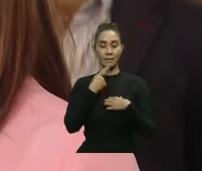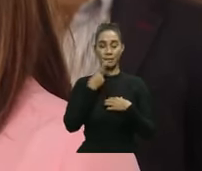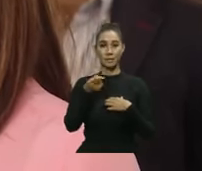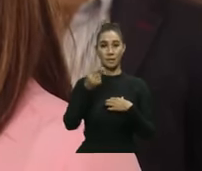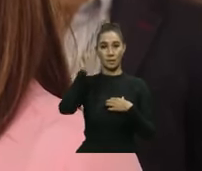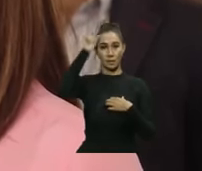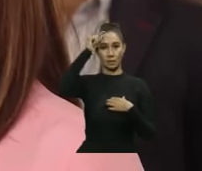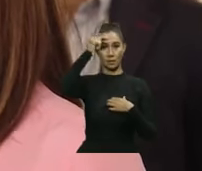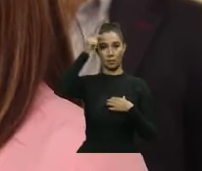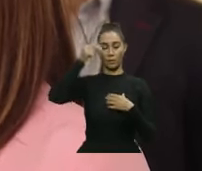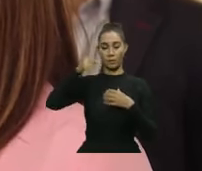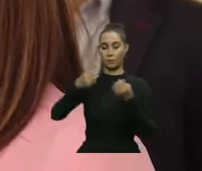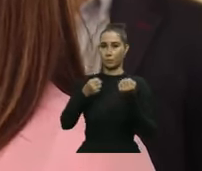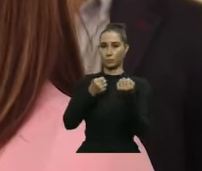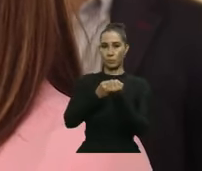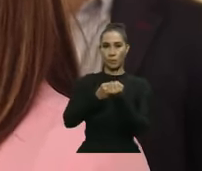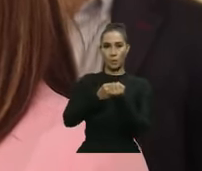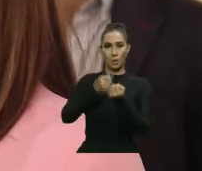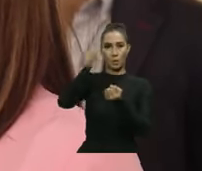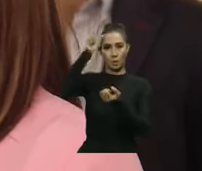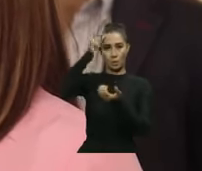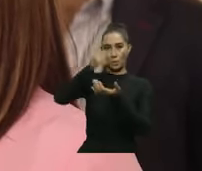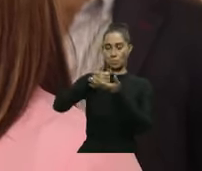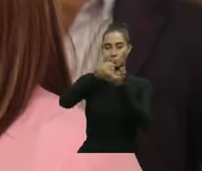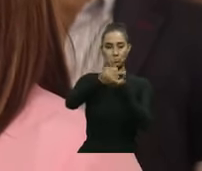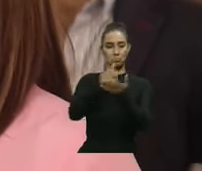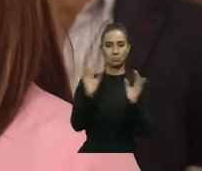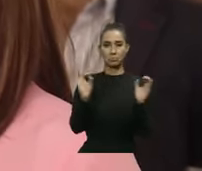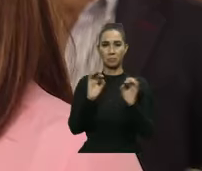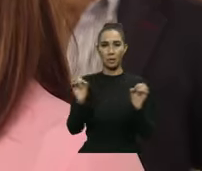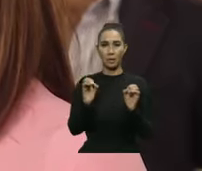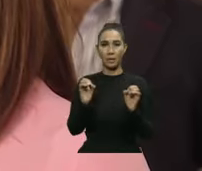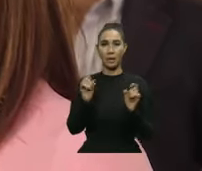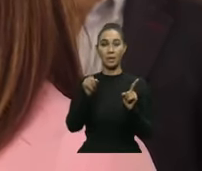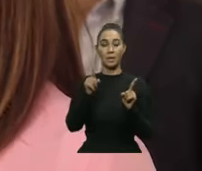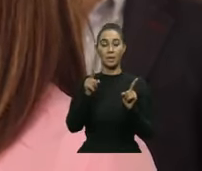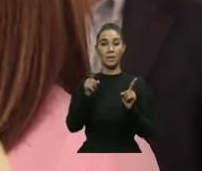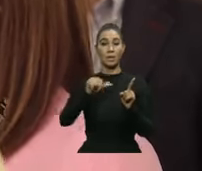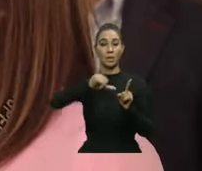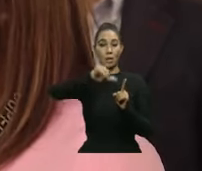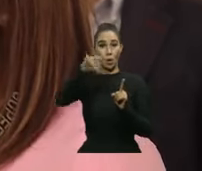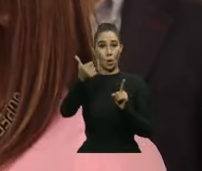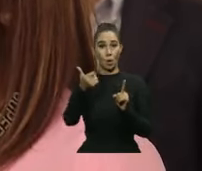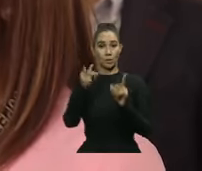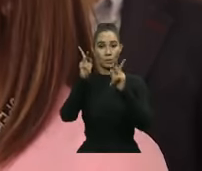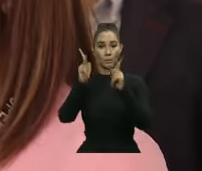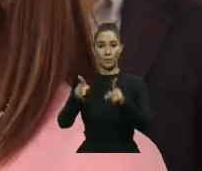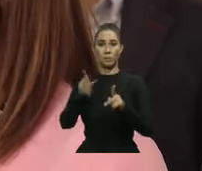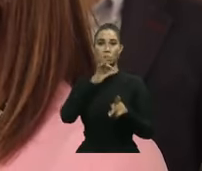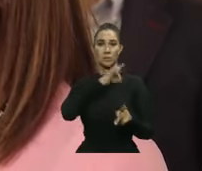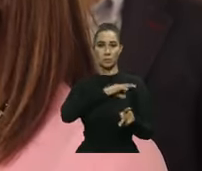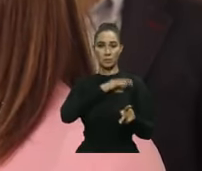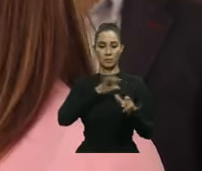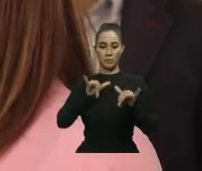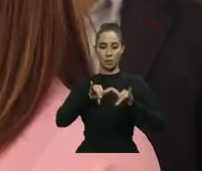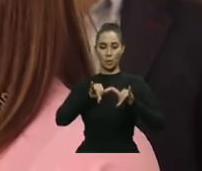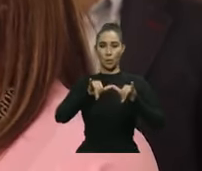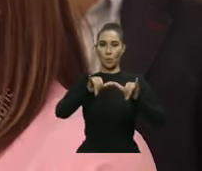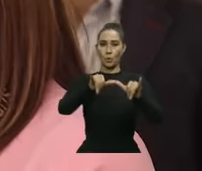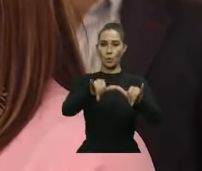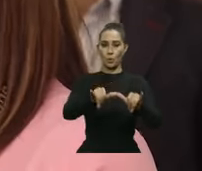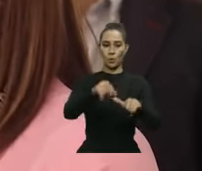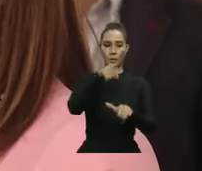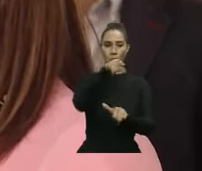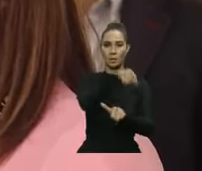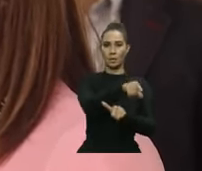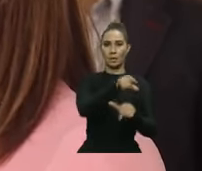ha dejado fuera del subsidio. Sin embargo, criticaban de que han sido beneficiadas las grandes marcas, los grandes supermercados, y que